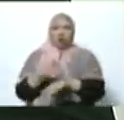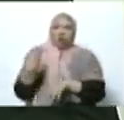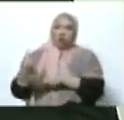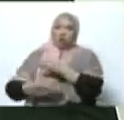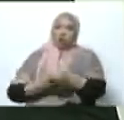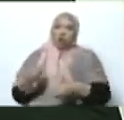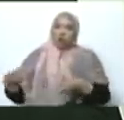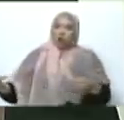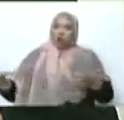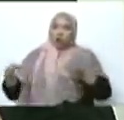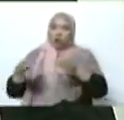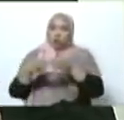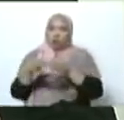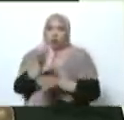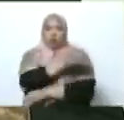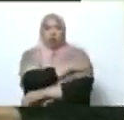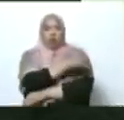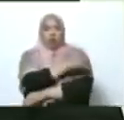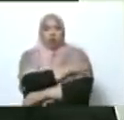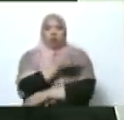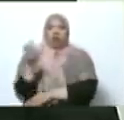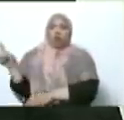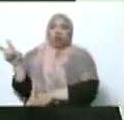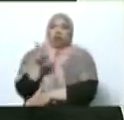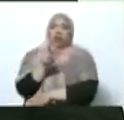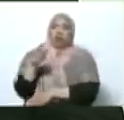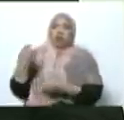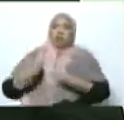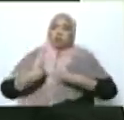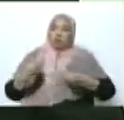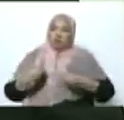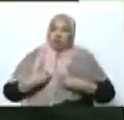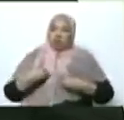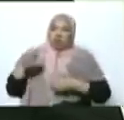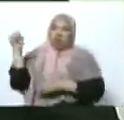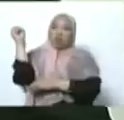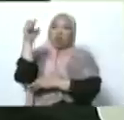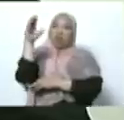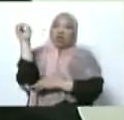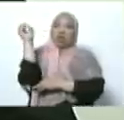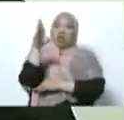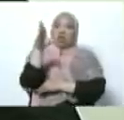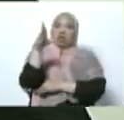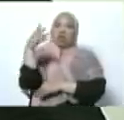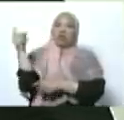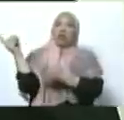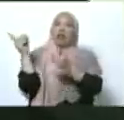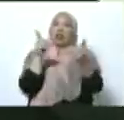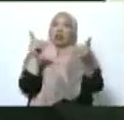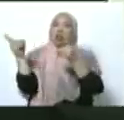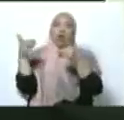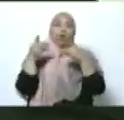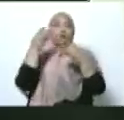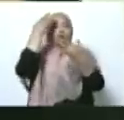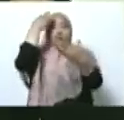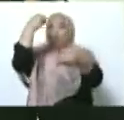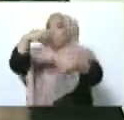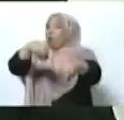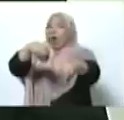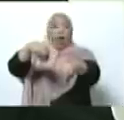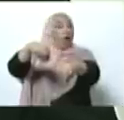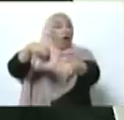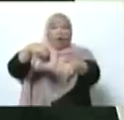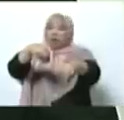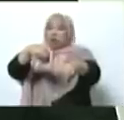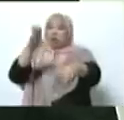hay un sector de la oposición venezolana que hace vida en la Asamblea Nacional que no está de acuerdo con que este diálogo con este sector extremista se